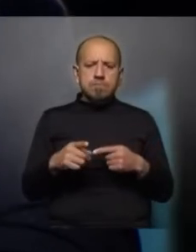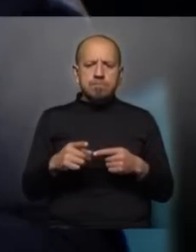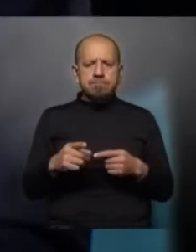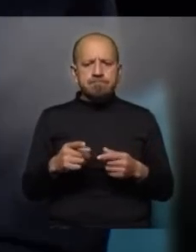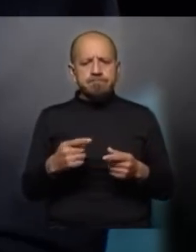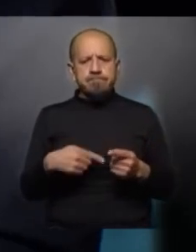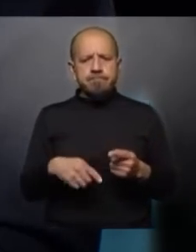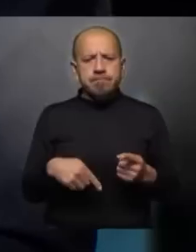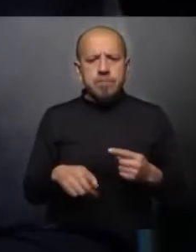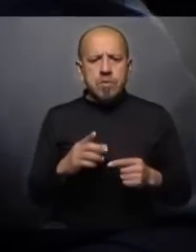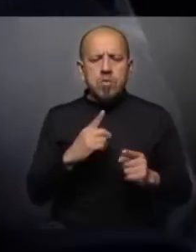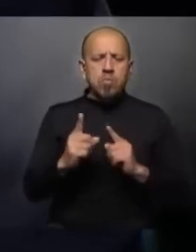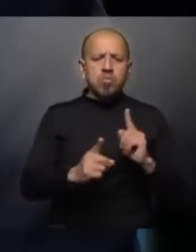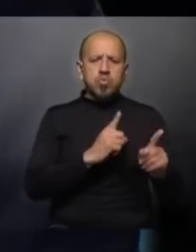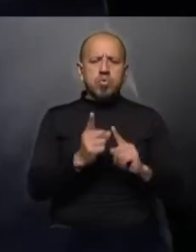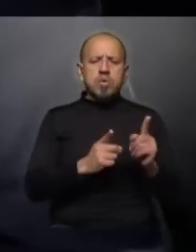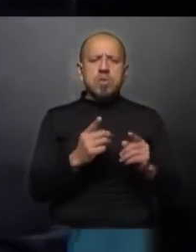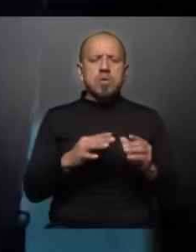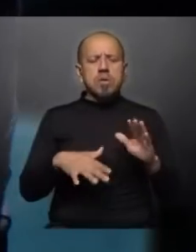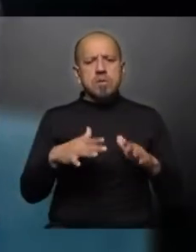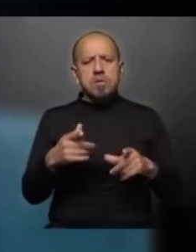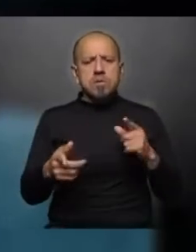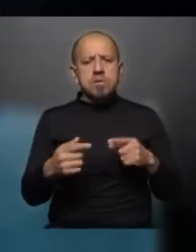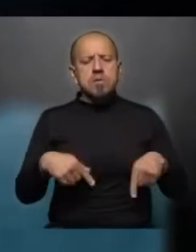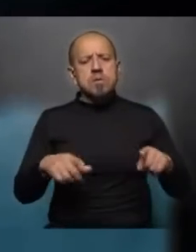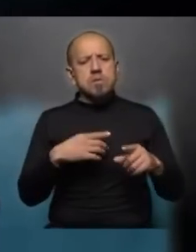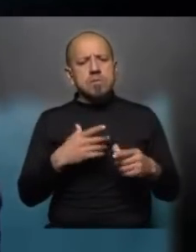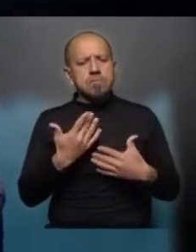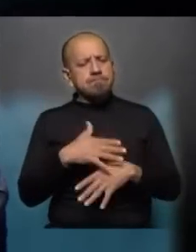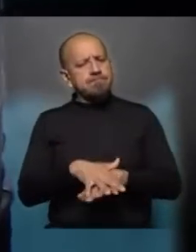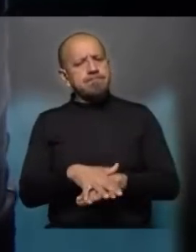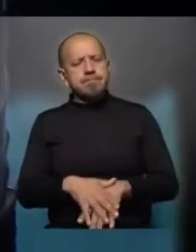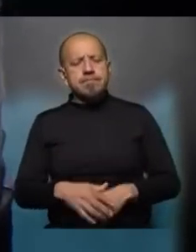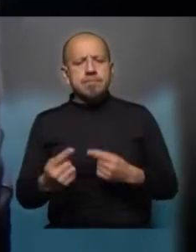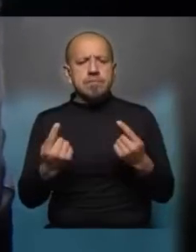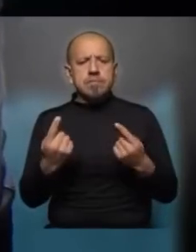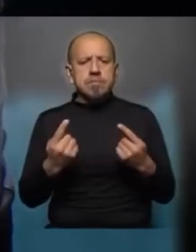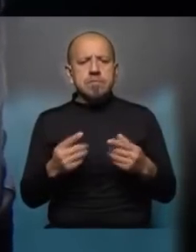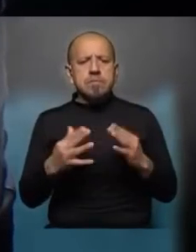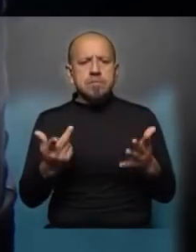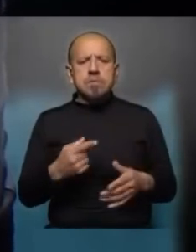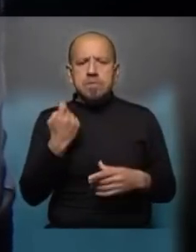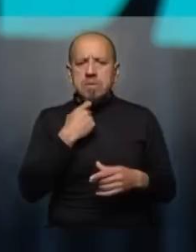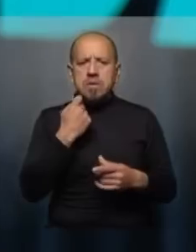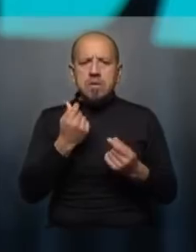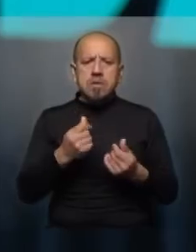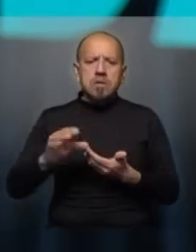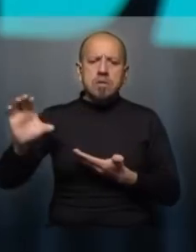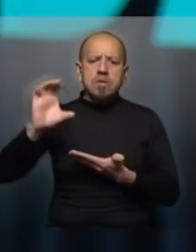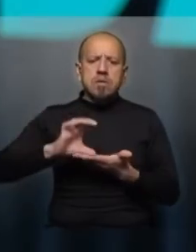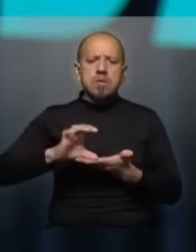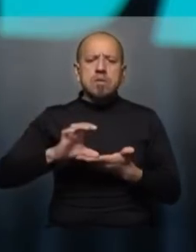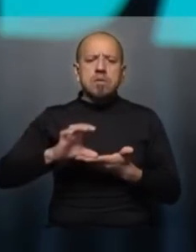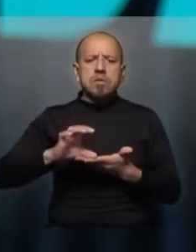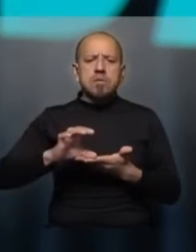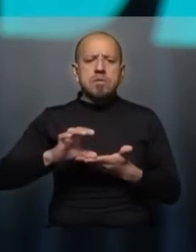la sensación como usuario a veces este de que es una combinación sí claramente de ambas a veces por falta de recursos y otras veces